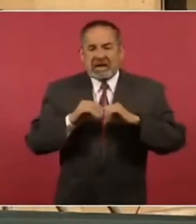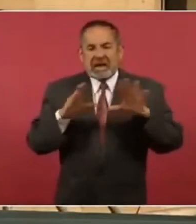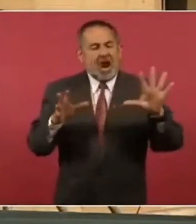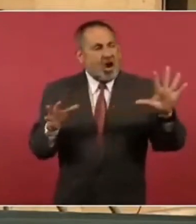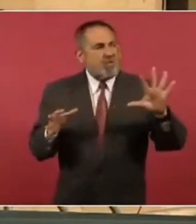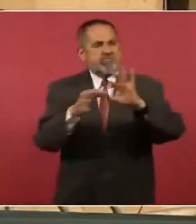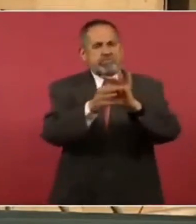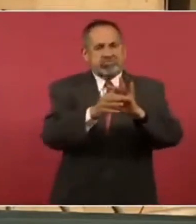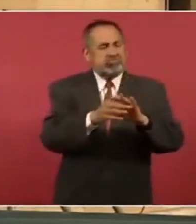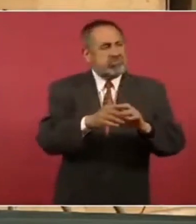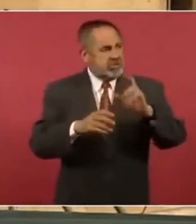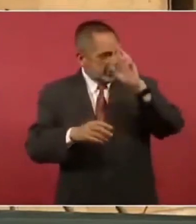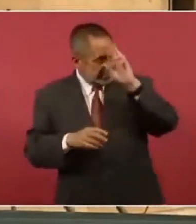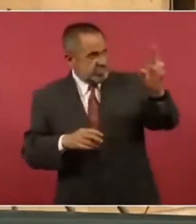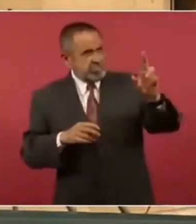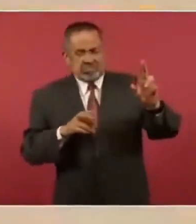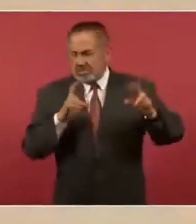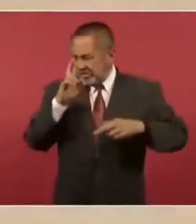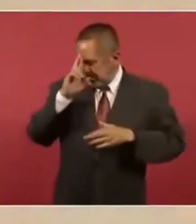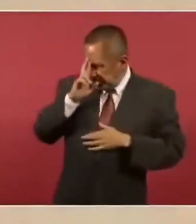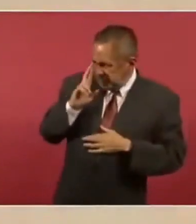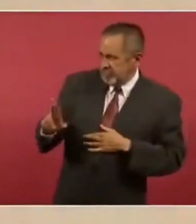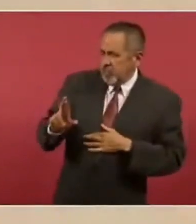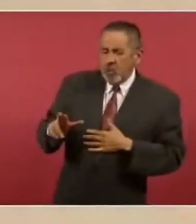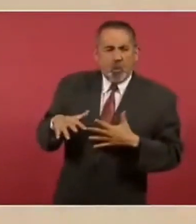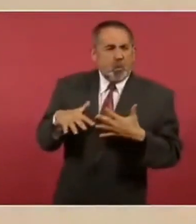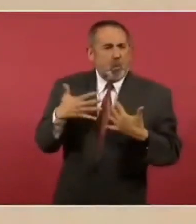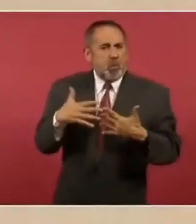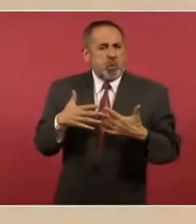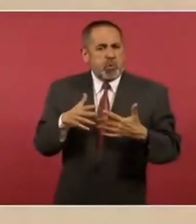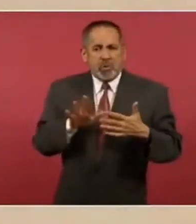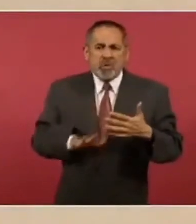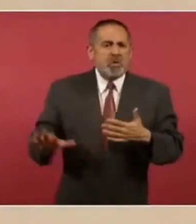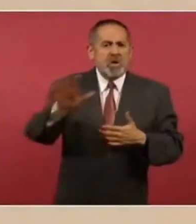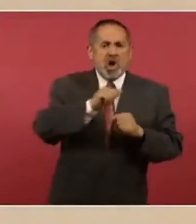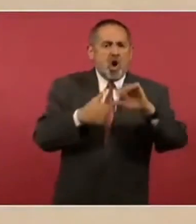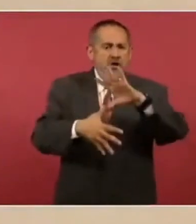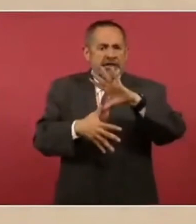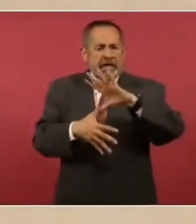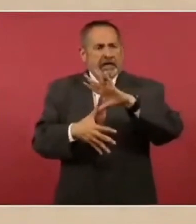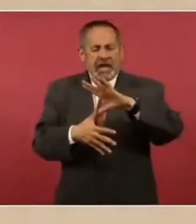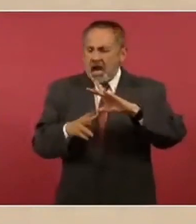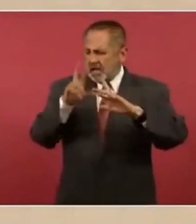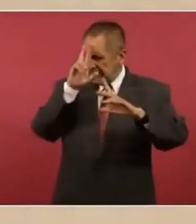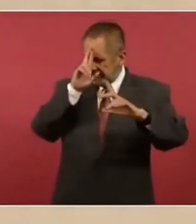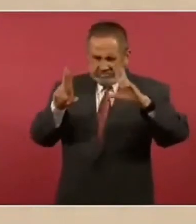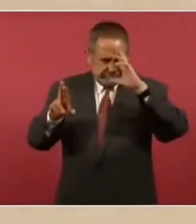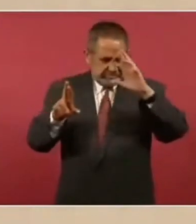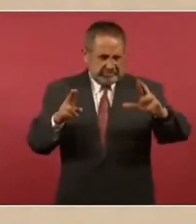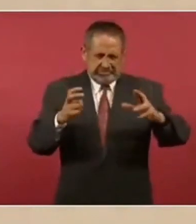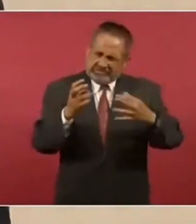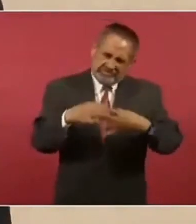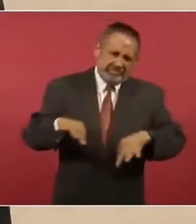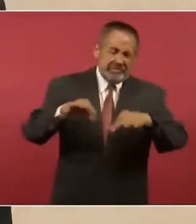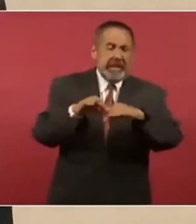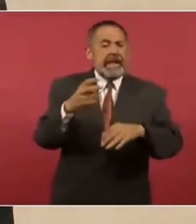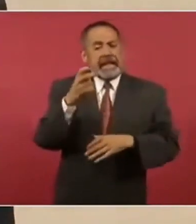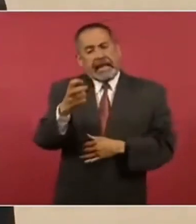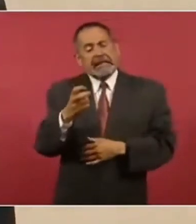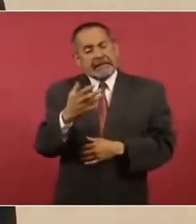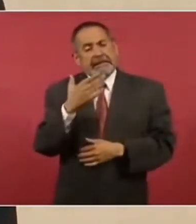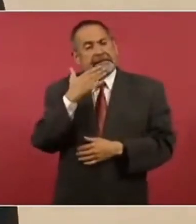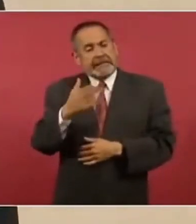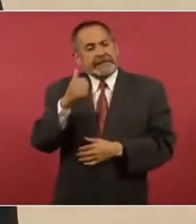la soberanía de los pueblos de este continente que con tanto empeño ha